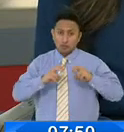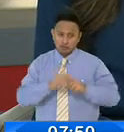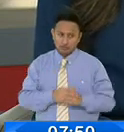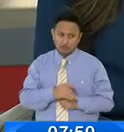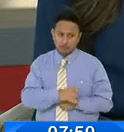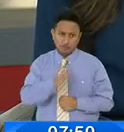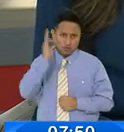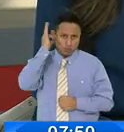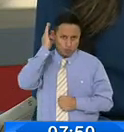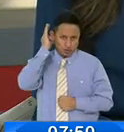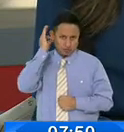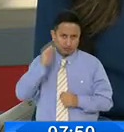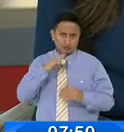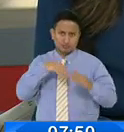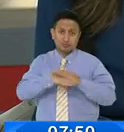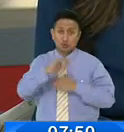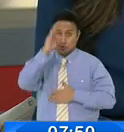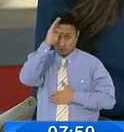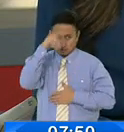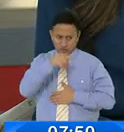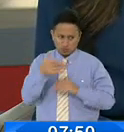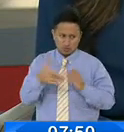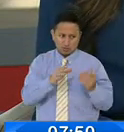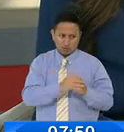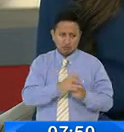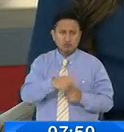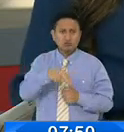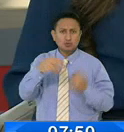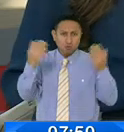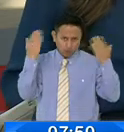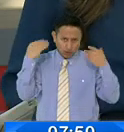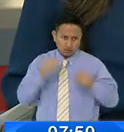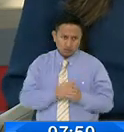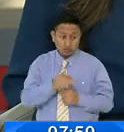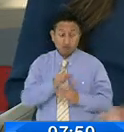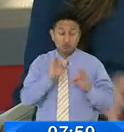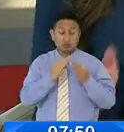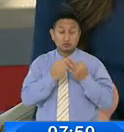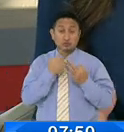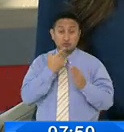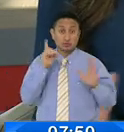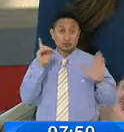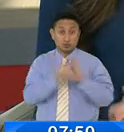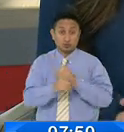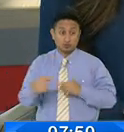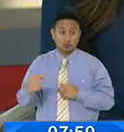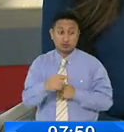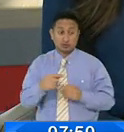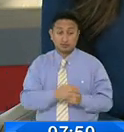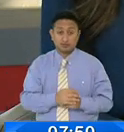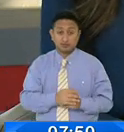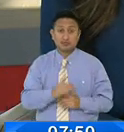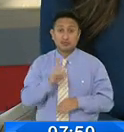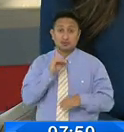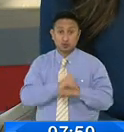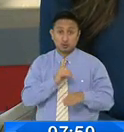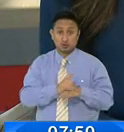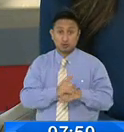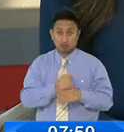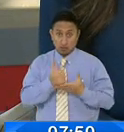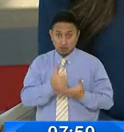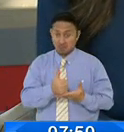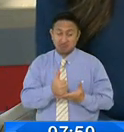en el quirófano de una clínica ubicada en el norte de Guayaquil. Familiares de la UCISA denuncian una supuesta negligencia